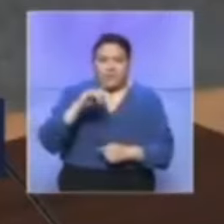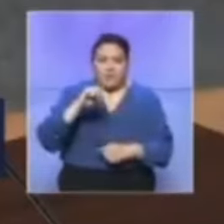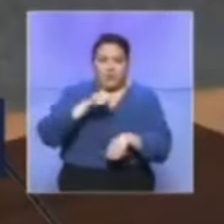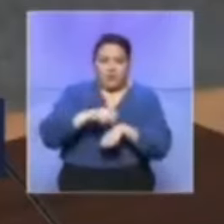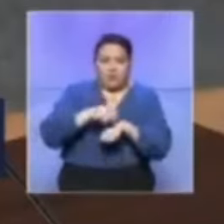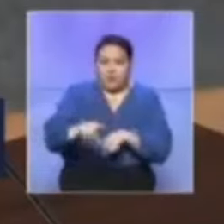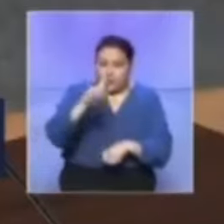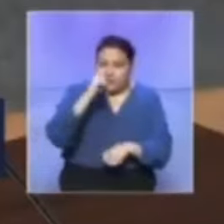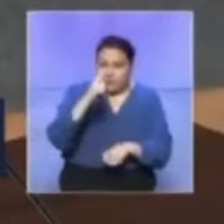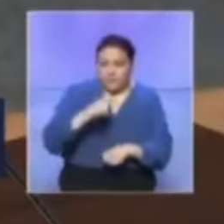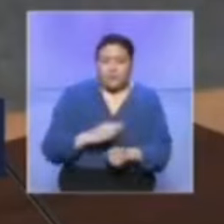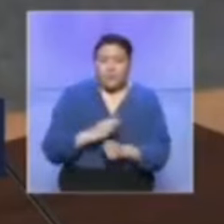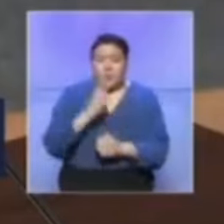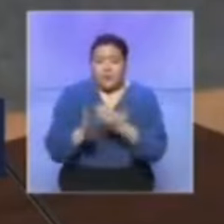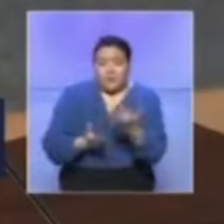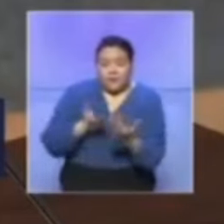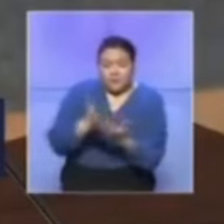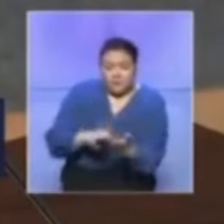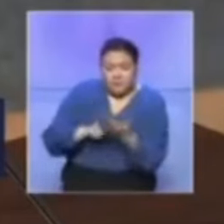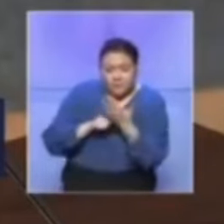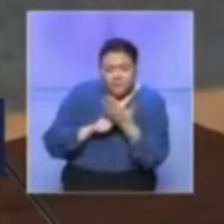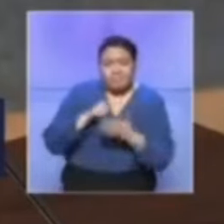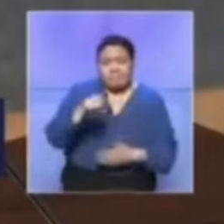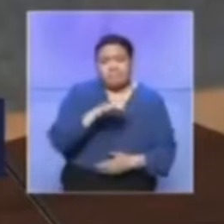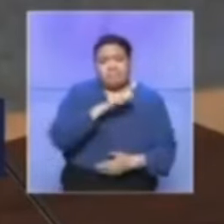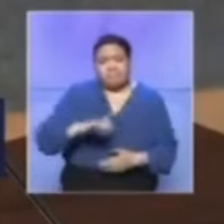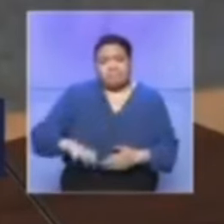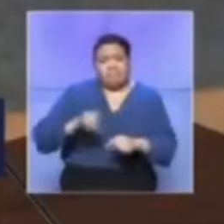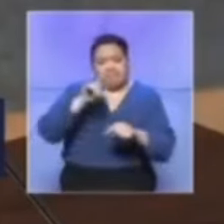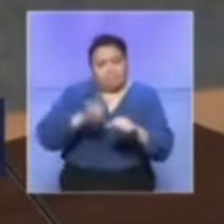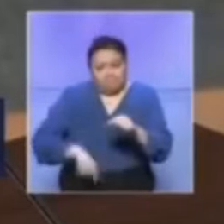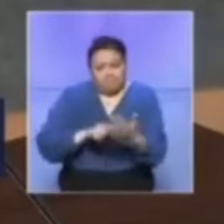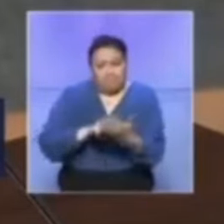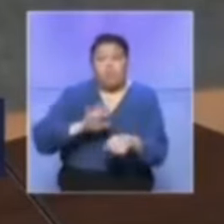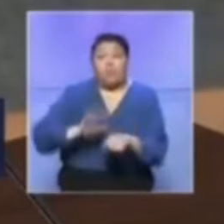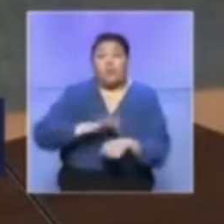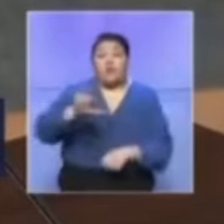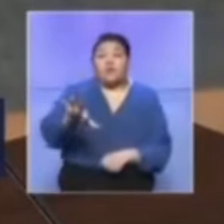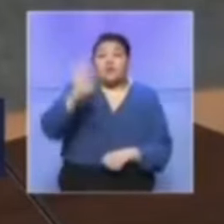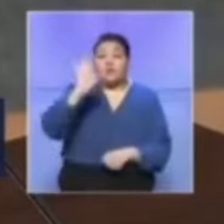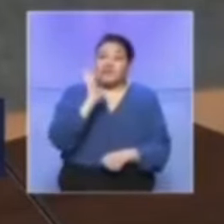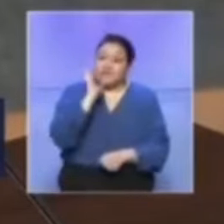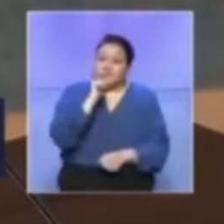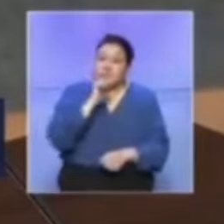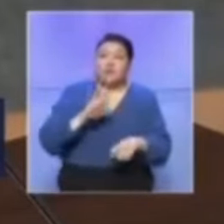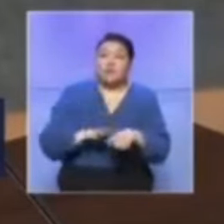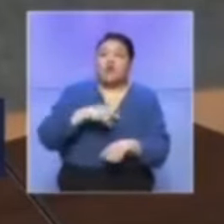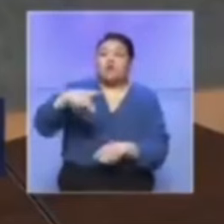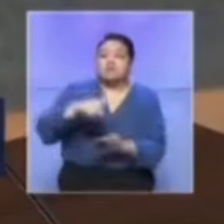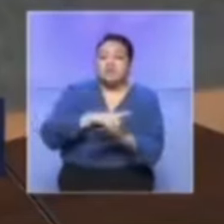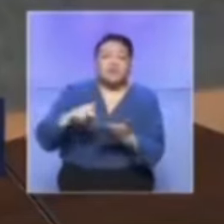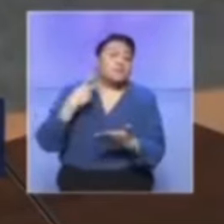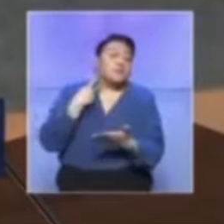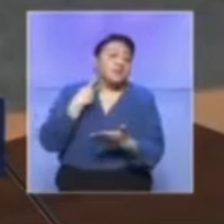ya escuchamos a la magistrada Yanine Otalora, un grave precedente. Alguien de los